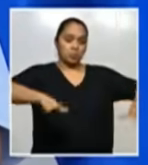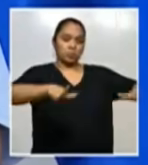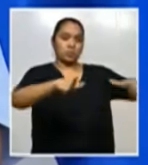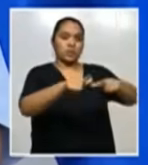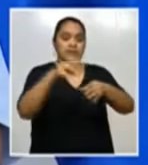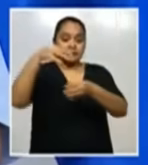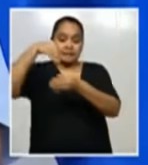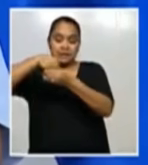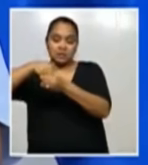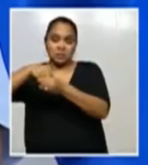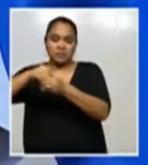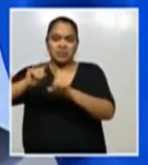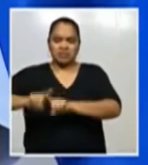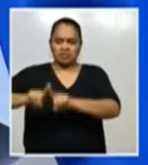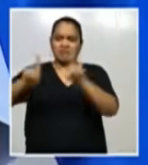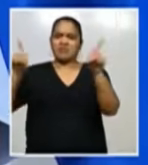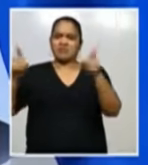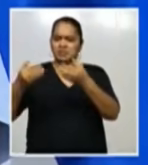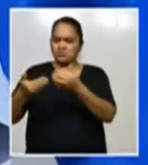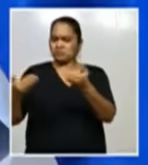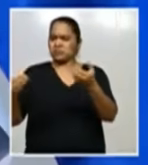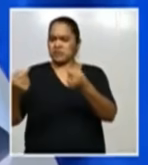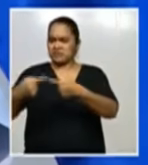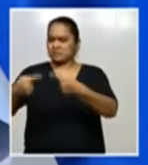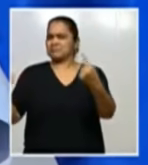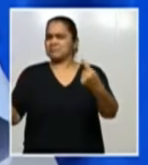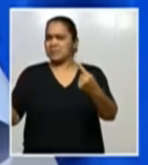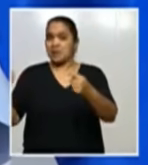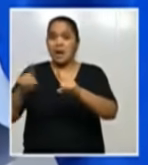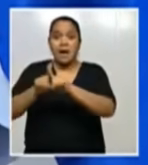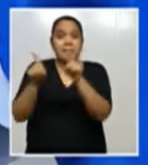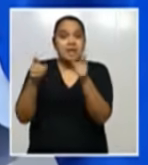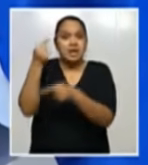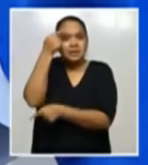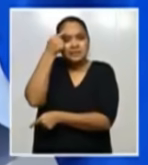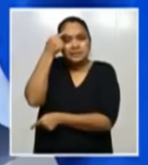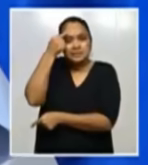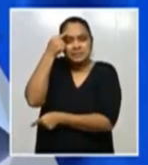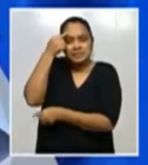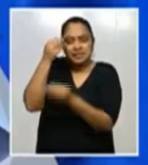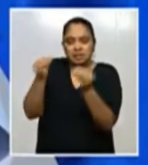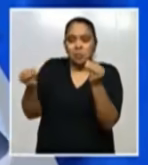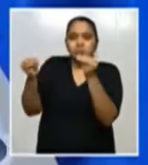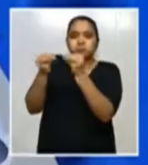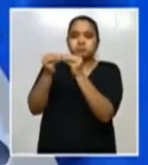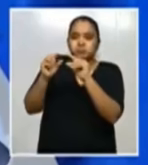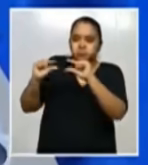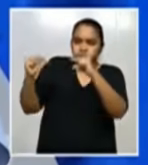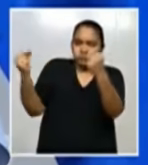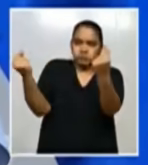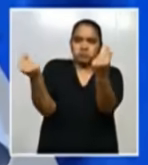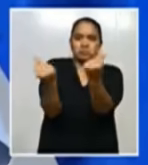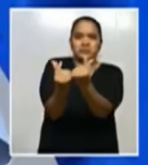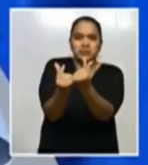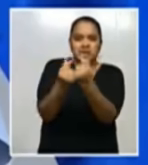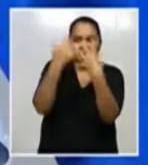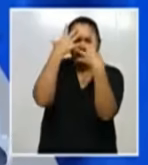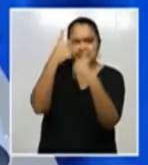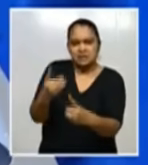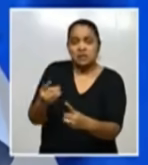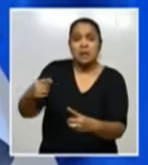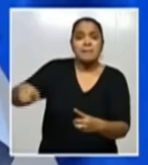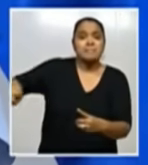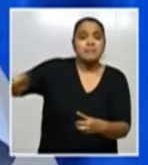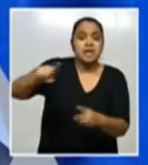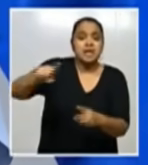hay opiniones diversas, pero hay que pensar en las mayorías, hay que pensar en las acciones que debemos de tomar. Y